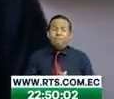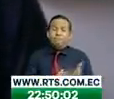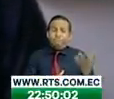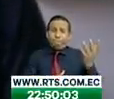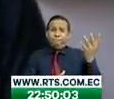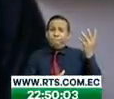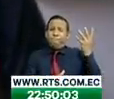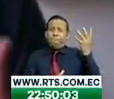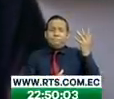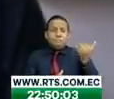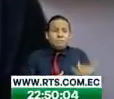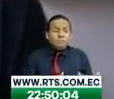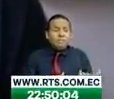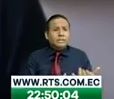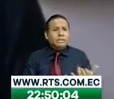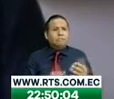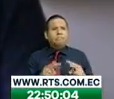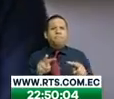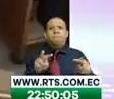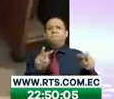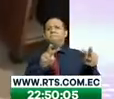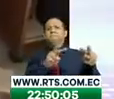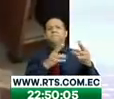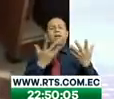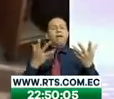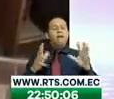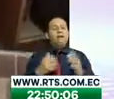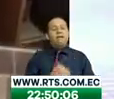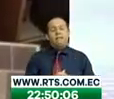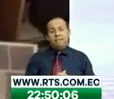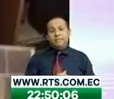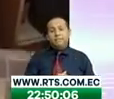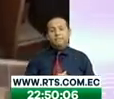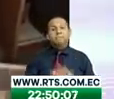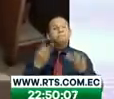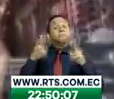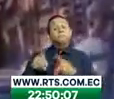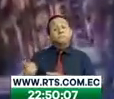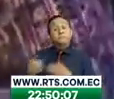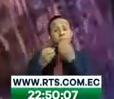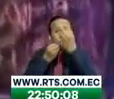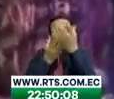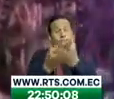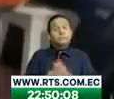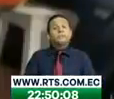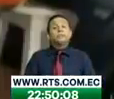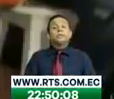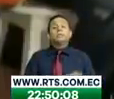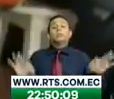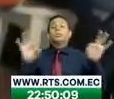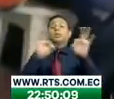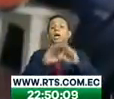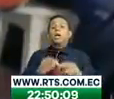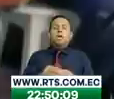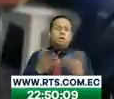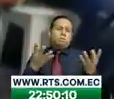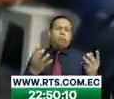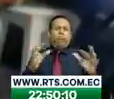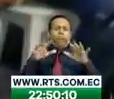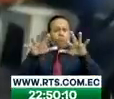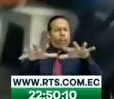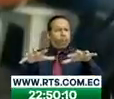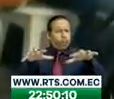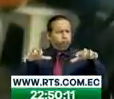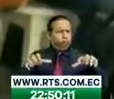se las puede disfrutar como antes. Asimismo, habló sobre la nueva realidad de los conciertos y los retos que tienen